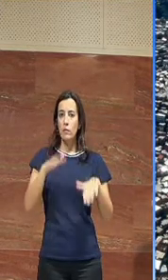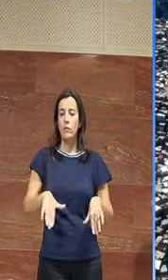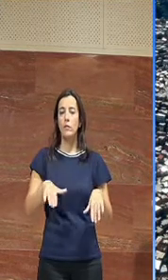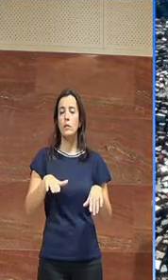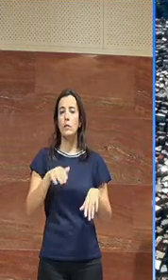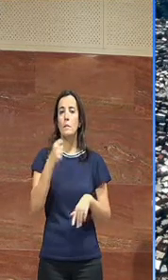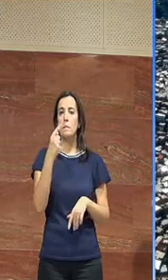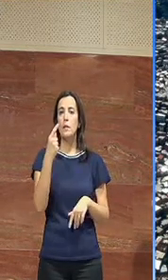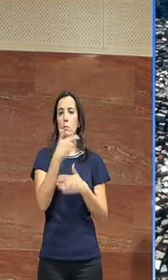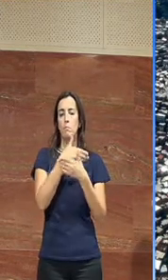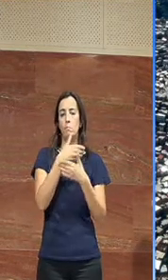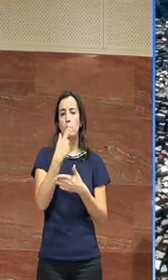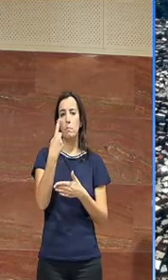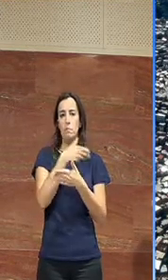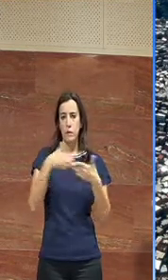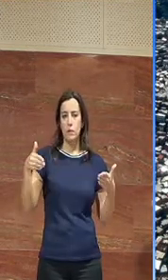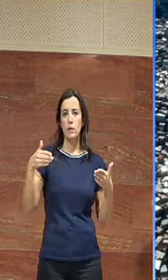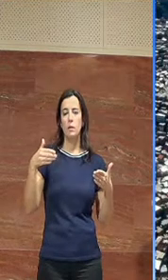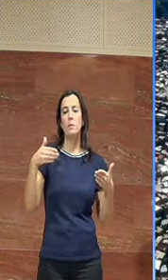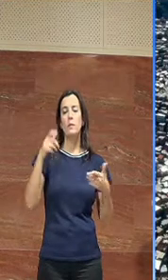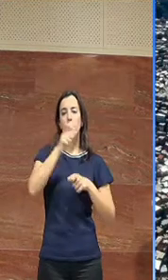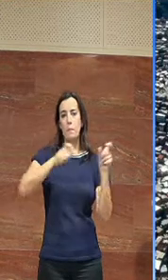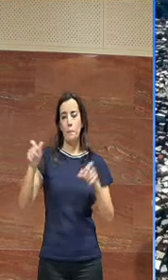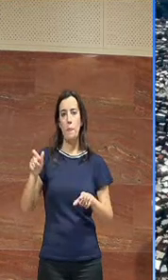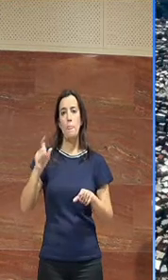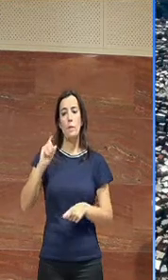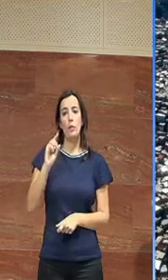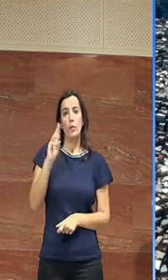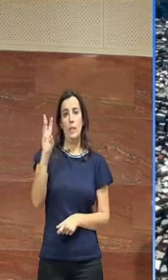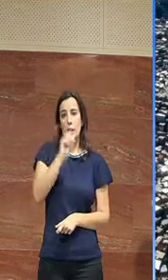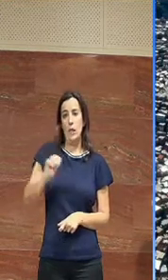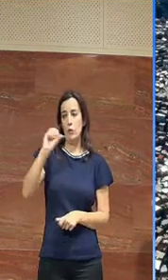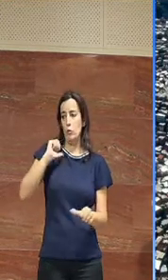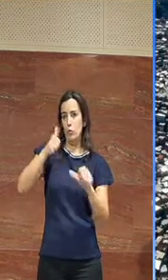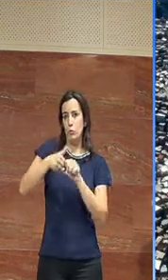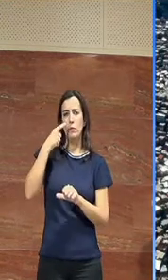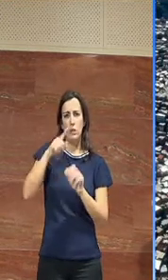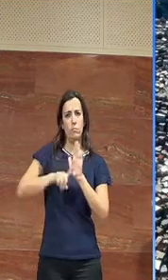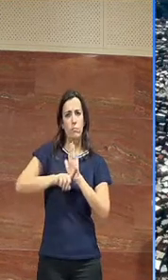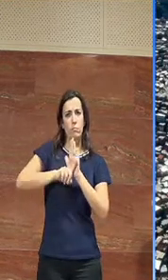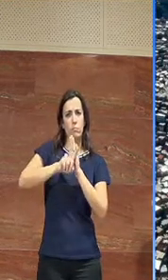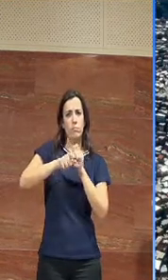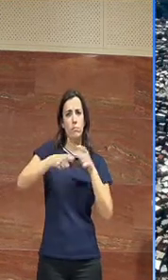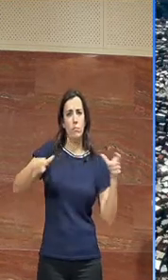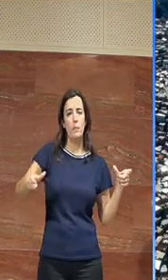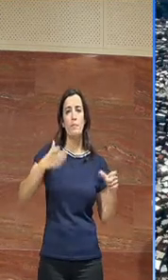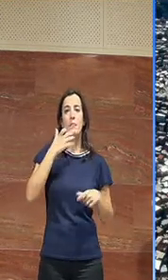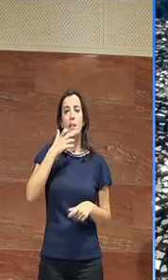millones de habitantes, solamente en los últimos 13 años, para que veáis el nivel de crecimiento, y que eso, si lo dividiéramos